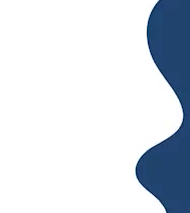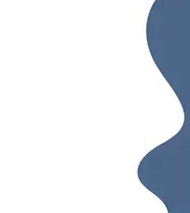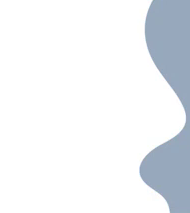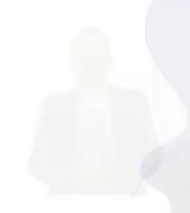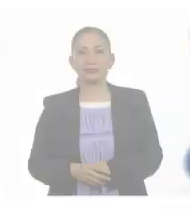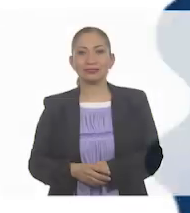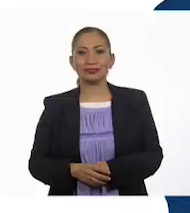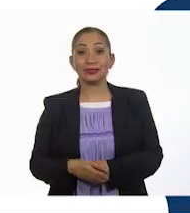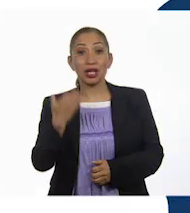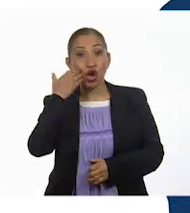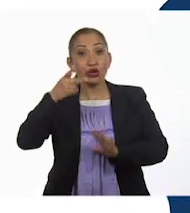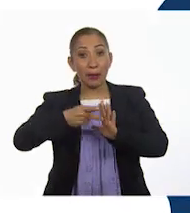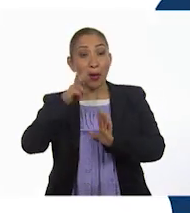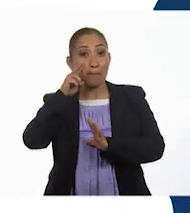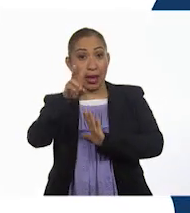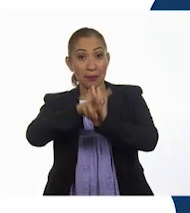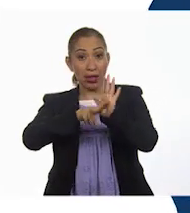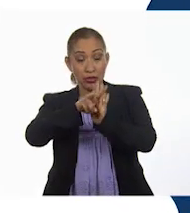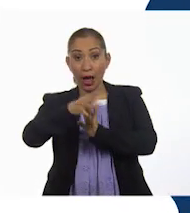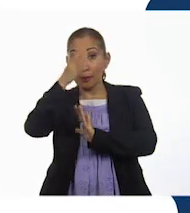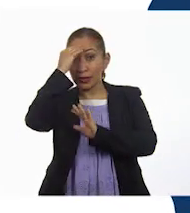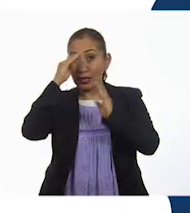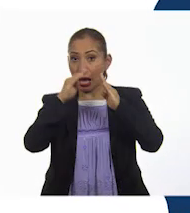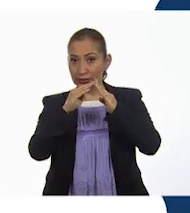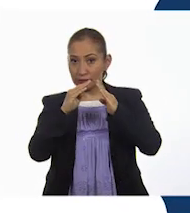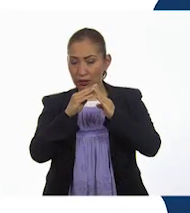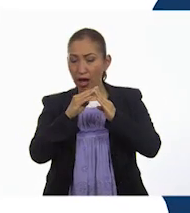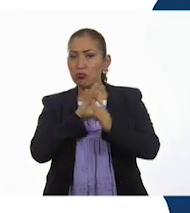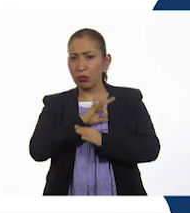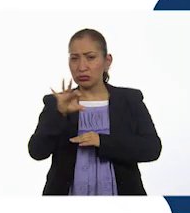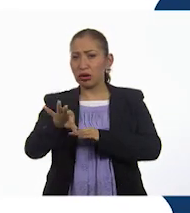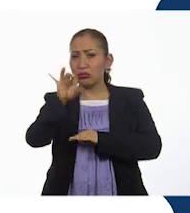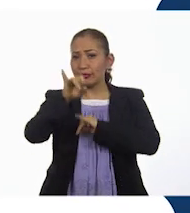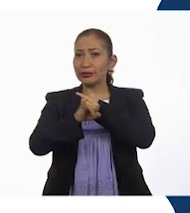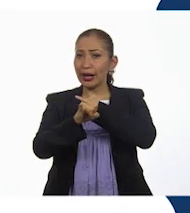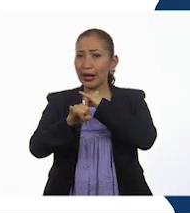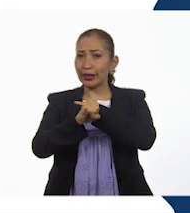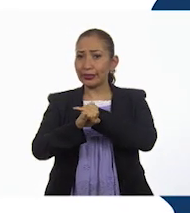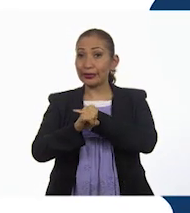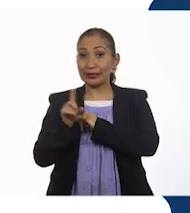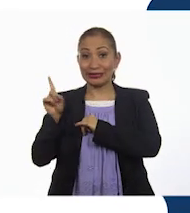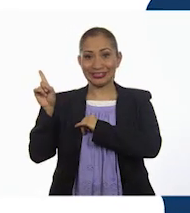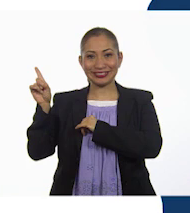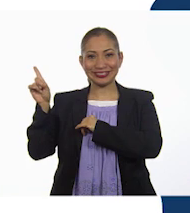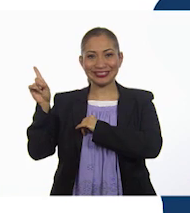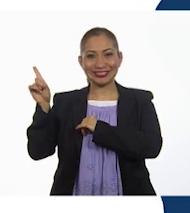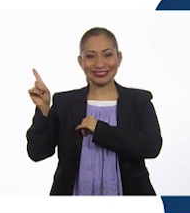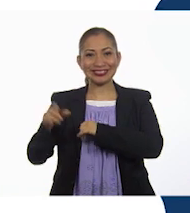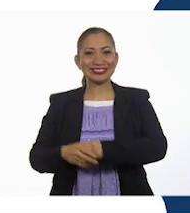Si quieres volver a ver los programas de Aprende en Casa, los puedes encontrar en la siguiente liga: